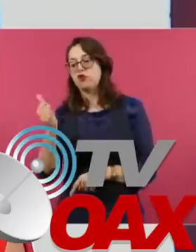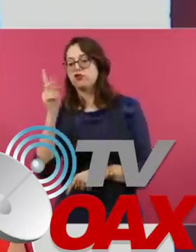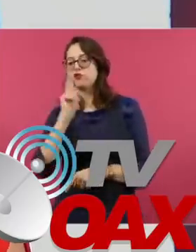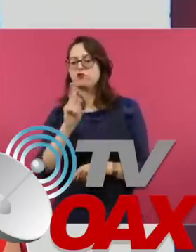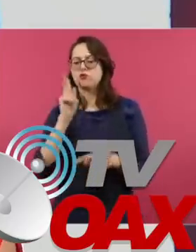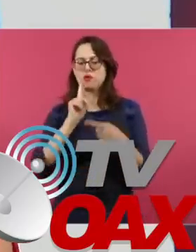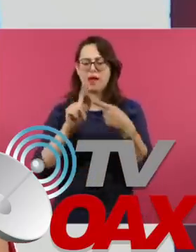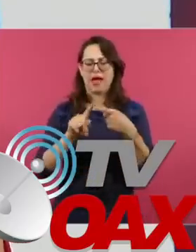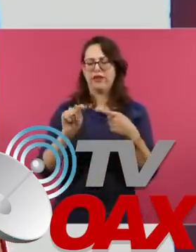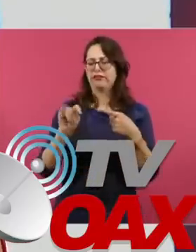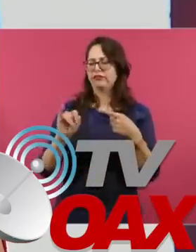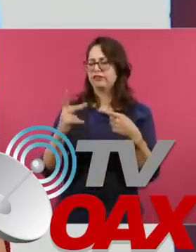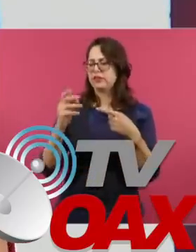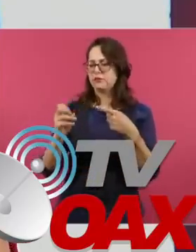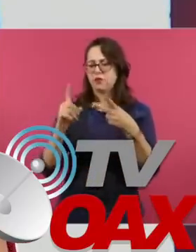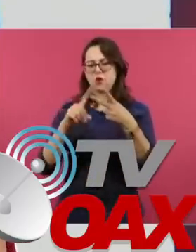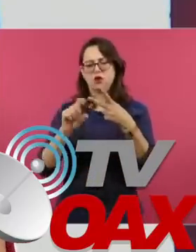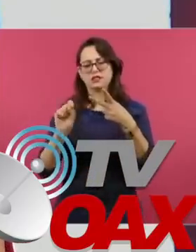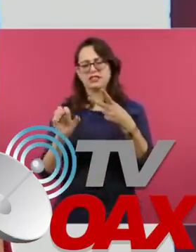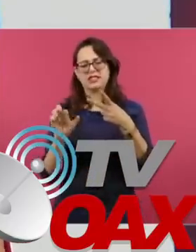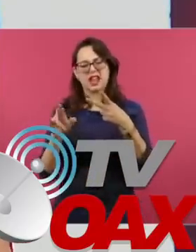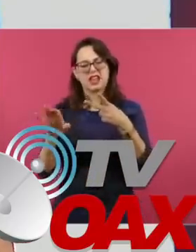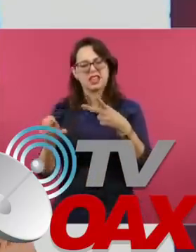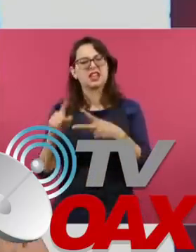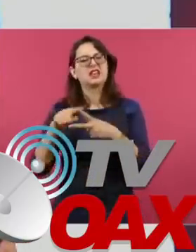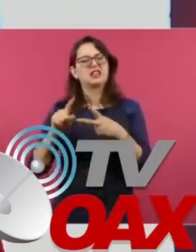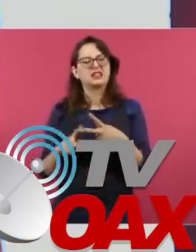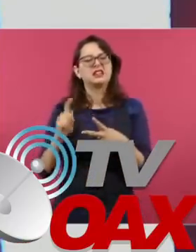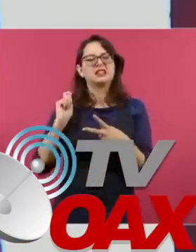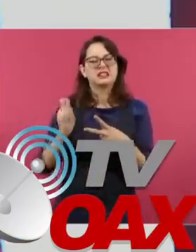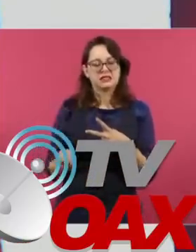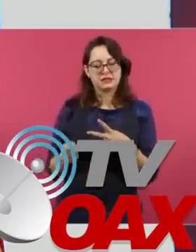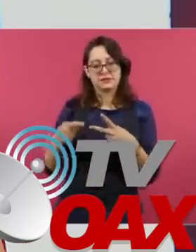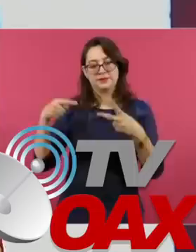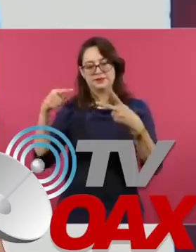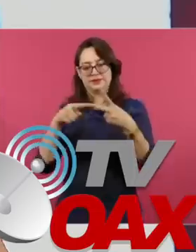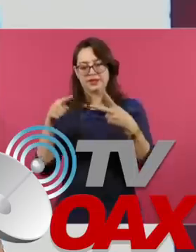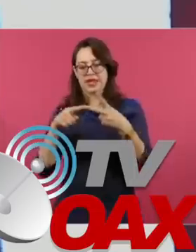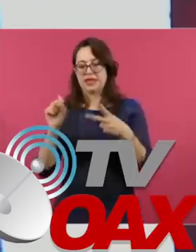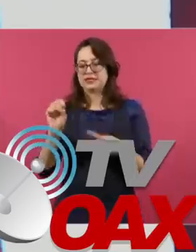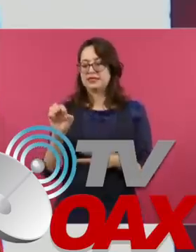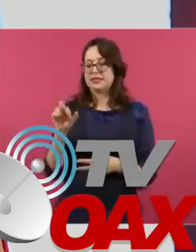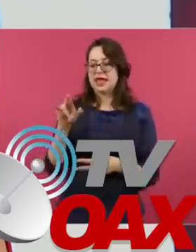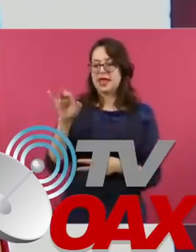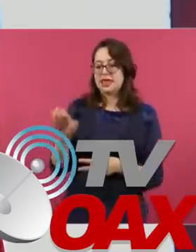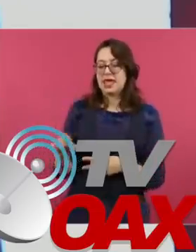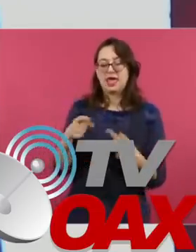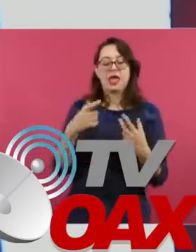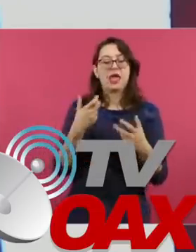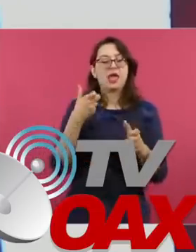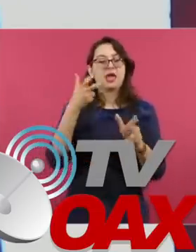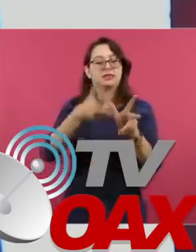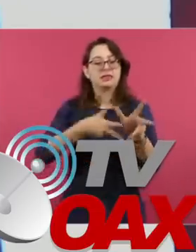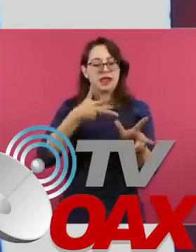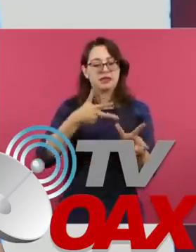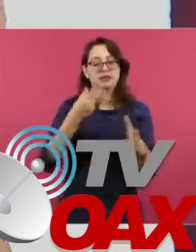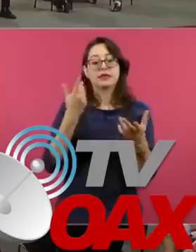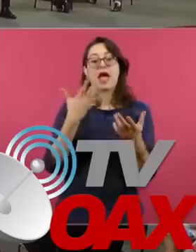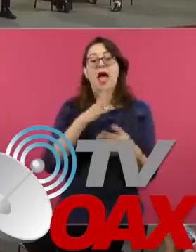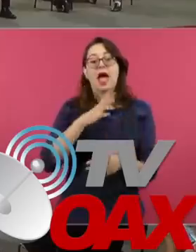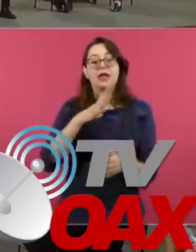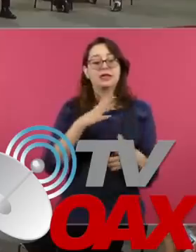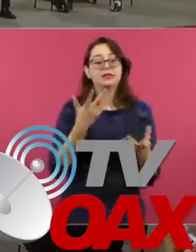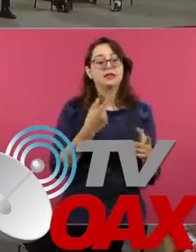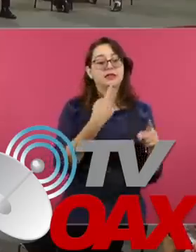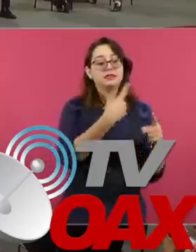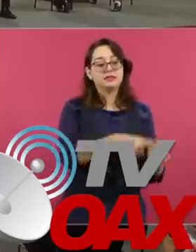¿Qué es esto? La prueba serie se hace cada vez que tenemos un modelo distinto, es decir, ahorita estamos probando el tren